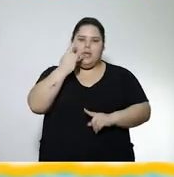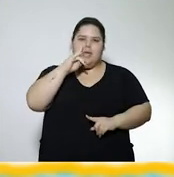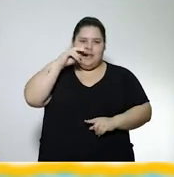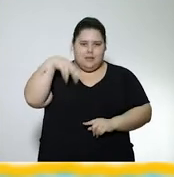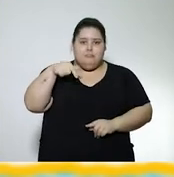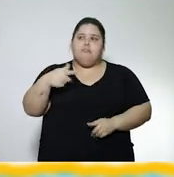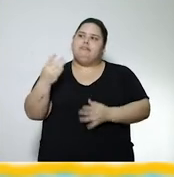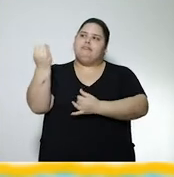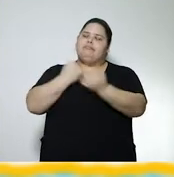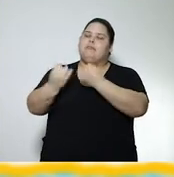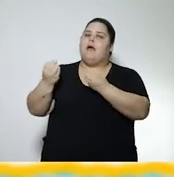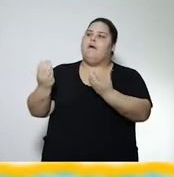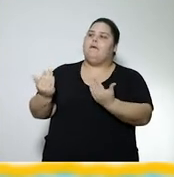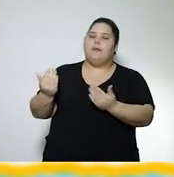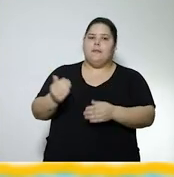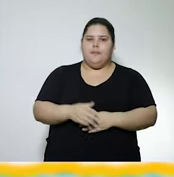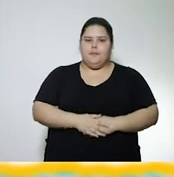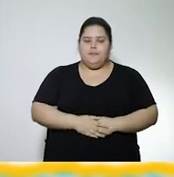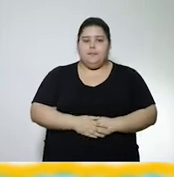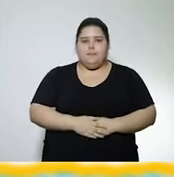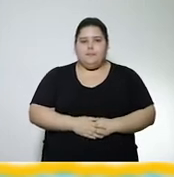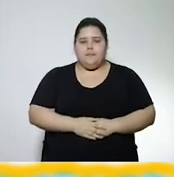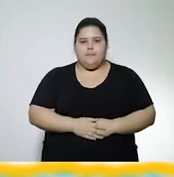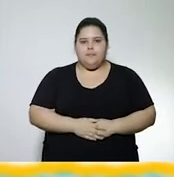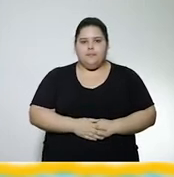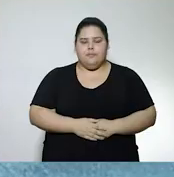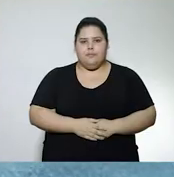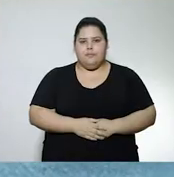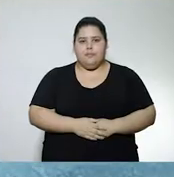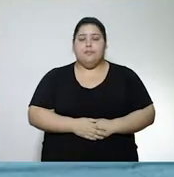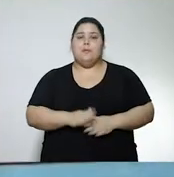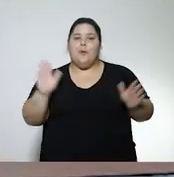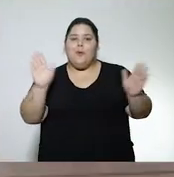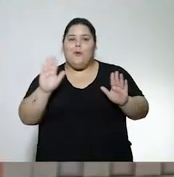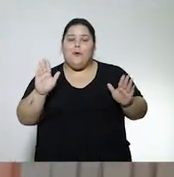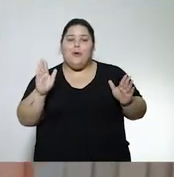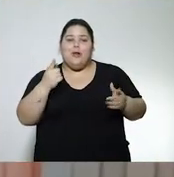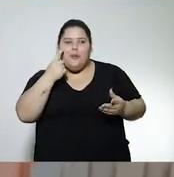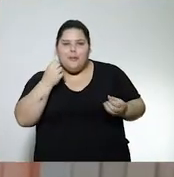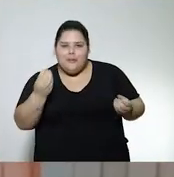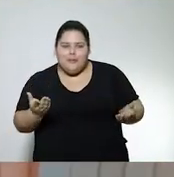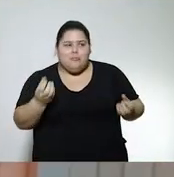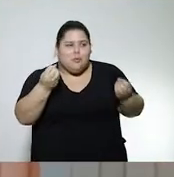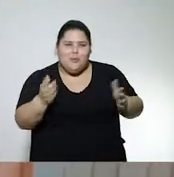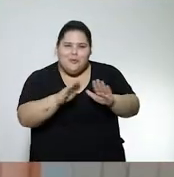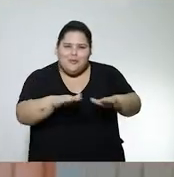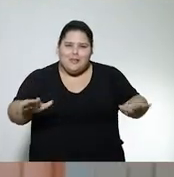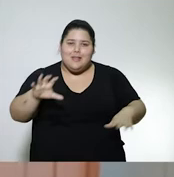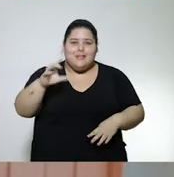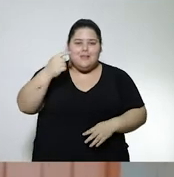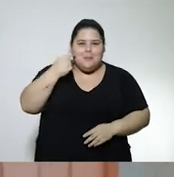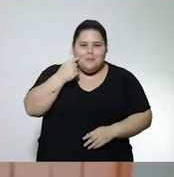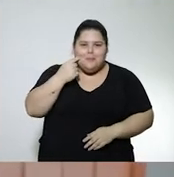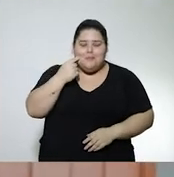dejar esta recomendación. A ver, Vicente, ¿sí? Hola, buenas. ¿Cómo va esa